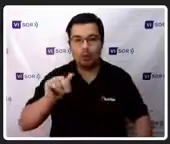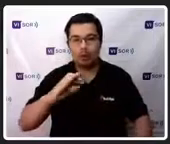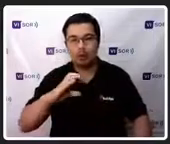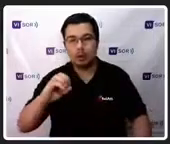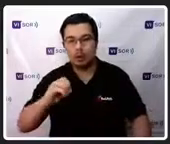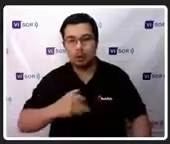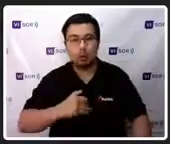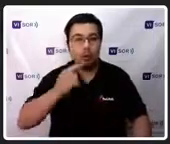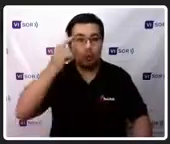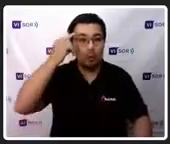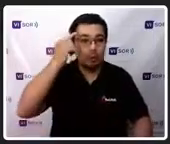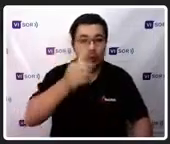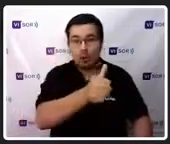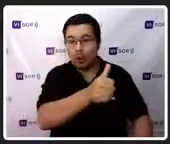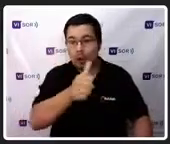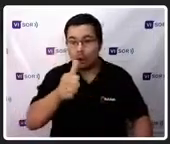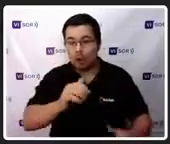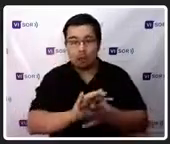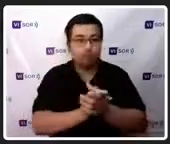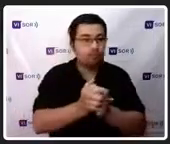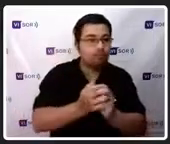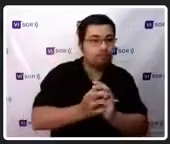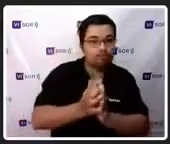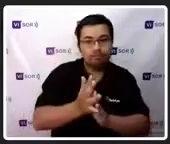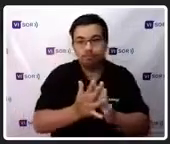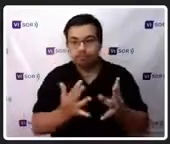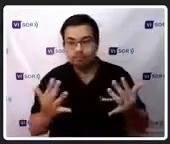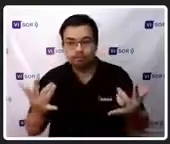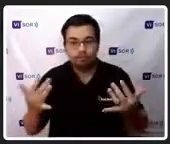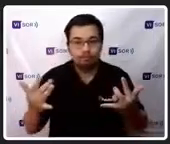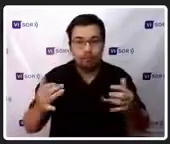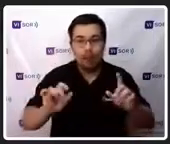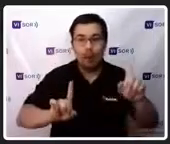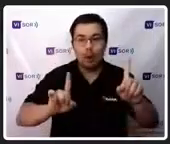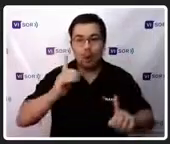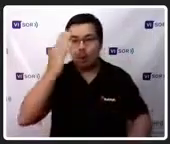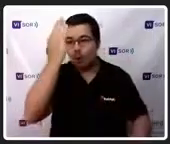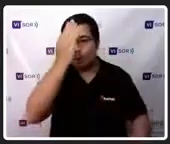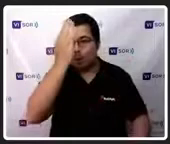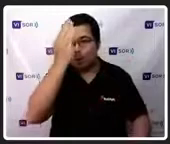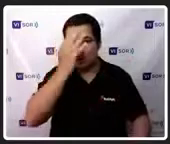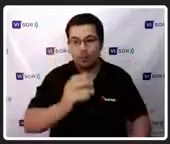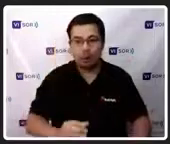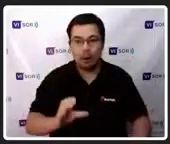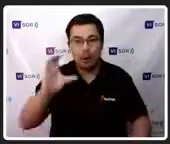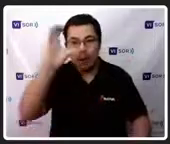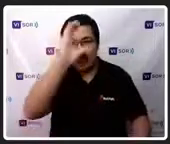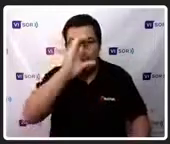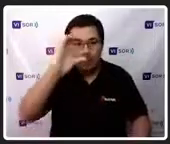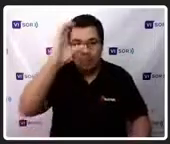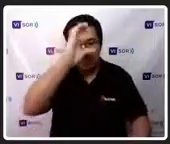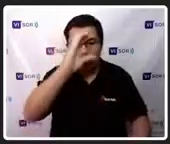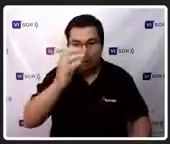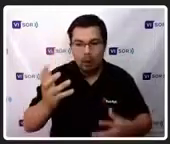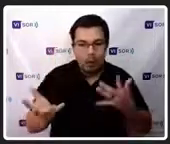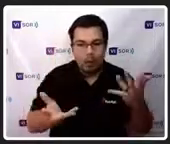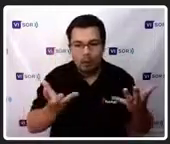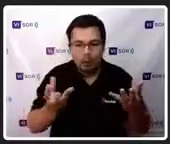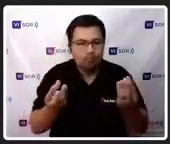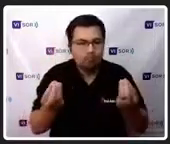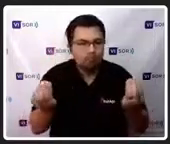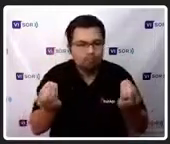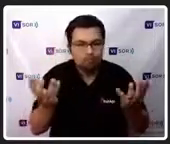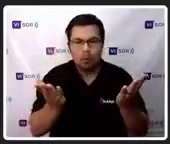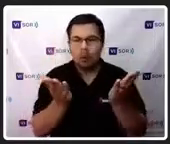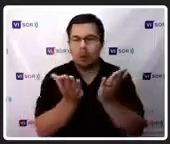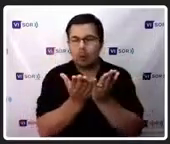ansiosos, algunos ahí, ¿no es cierto?, un poco preocupados, ¿no es cierto?, para en la búsqueda de su de qué estudiar, ¿no es cierto? Porque